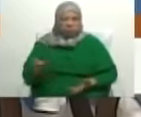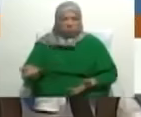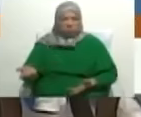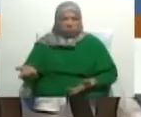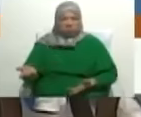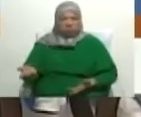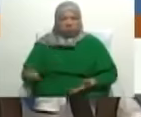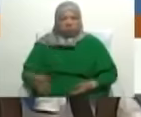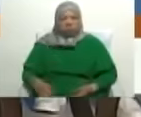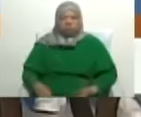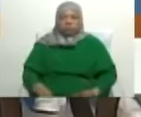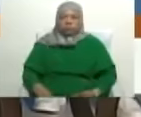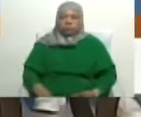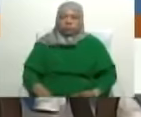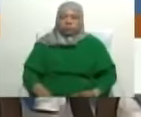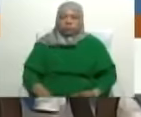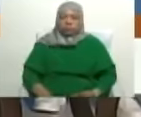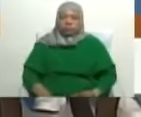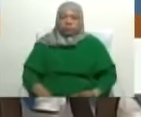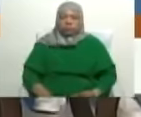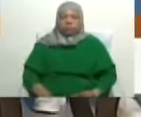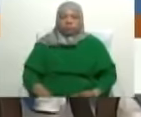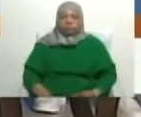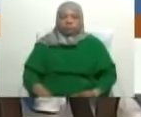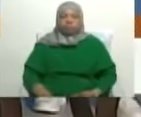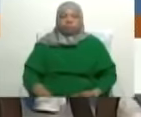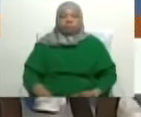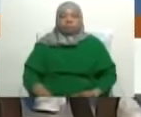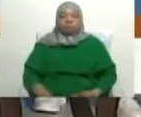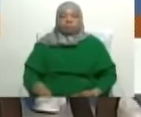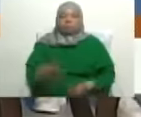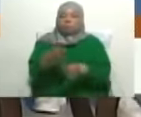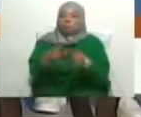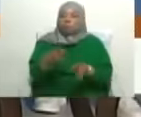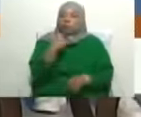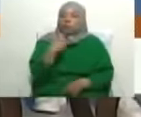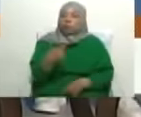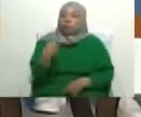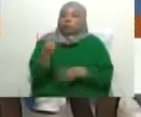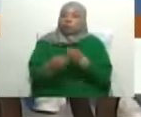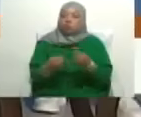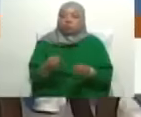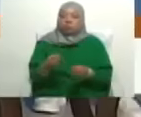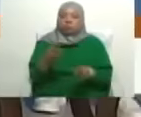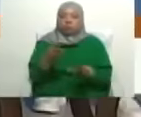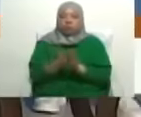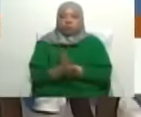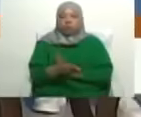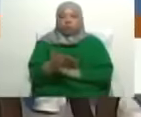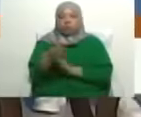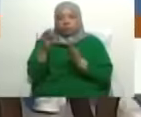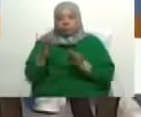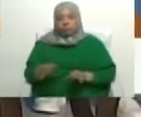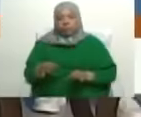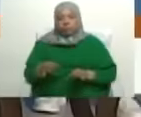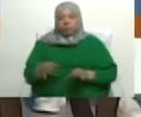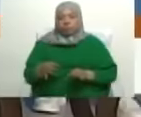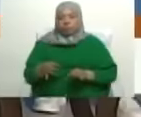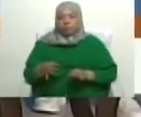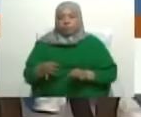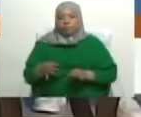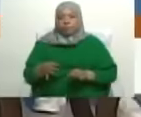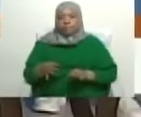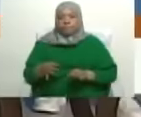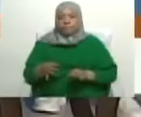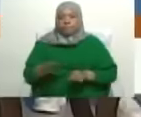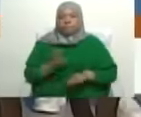Y lo dice, pero lo dice con pelos y señales. Un